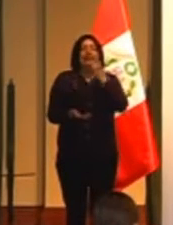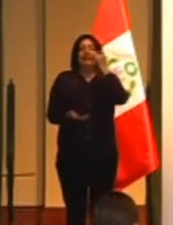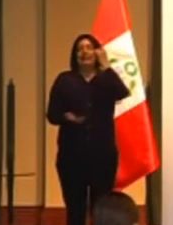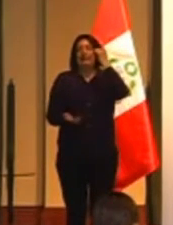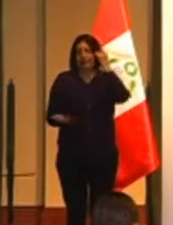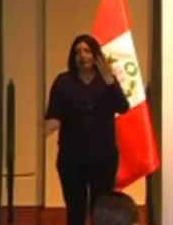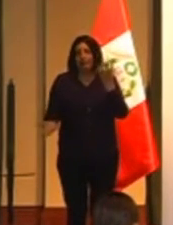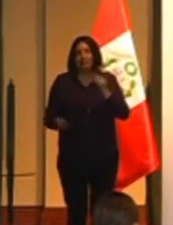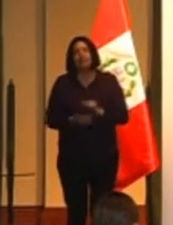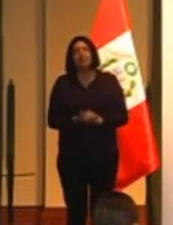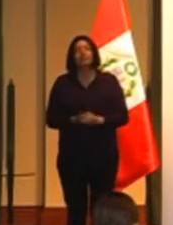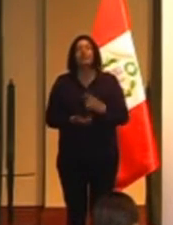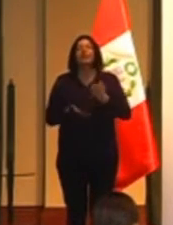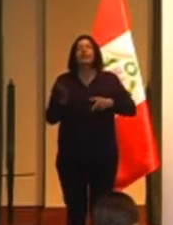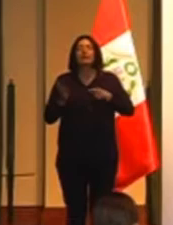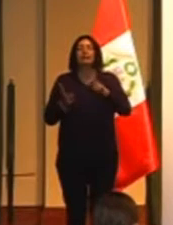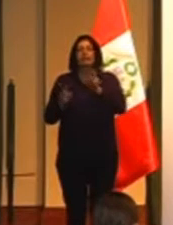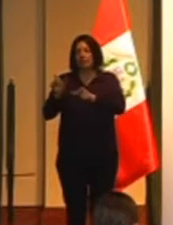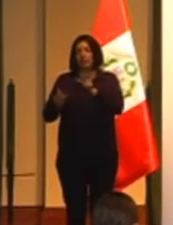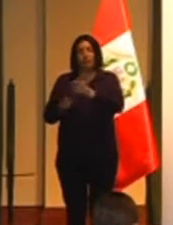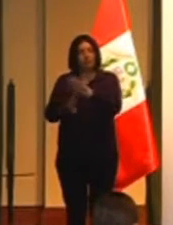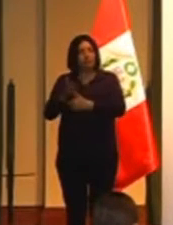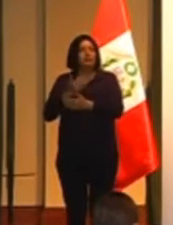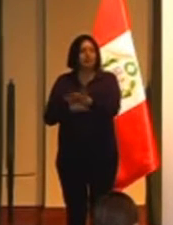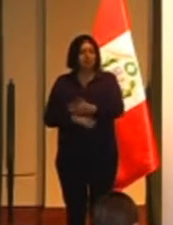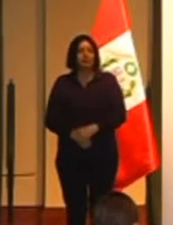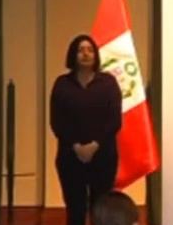tener para con las personas con discapacidad.